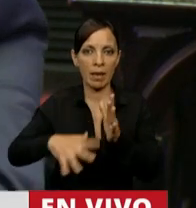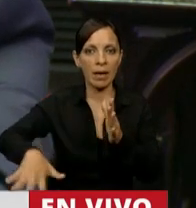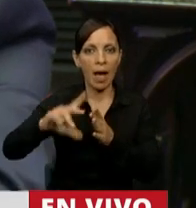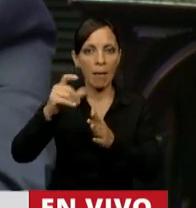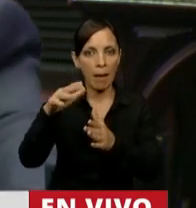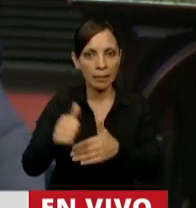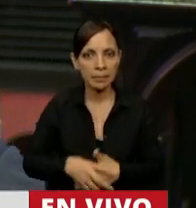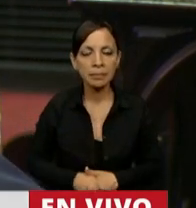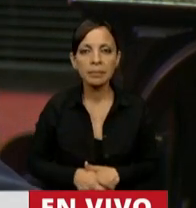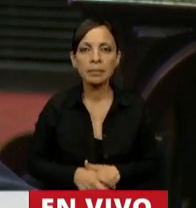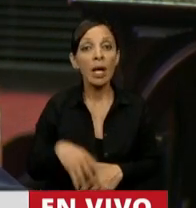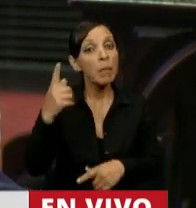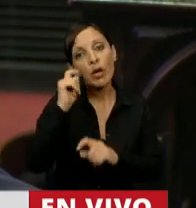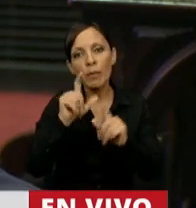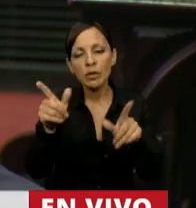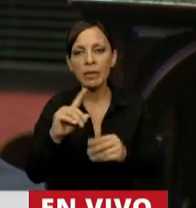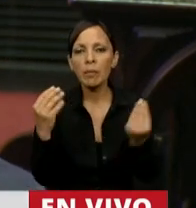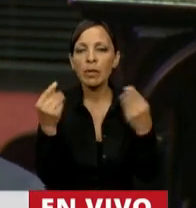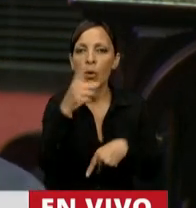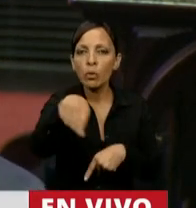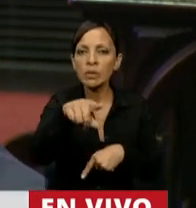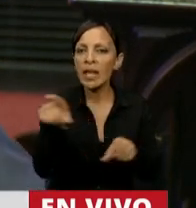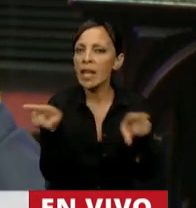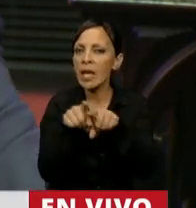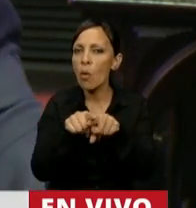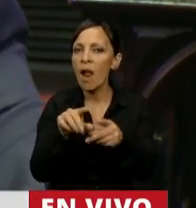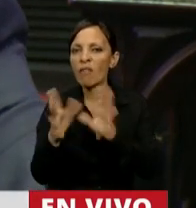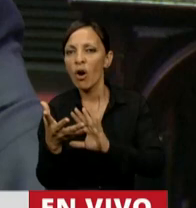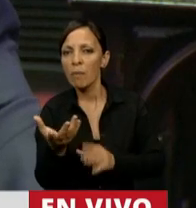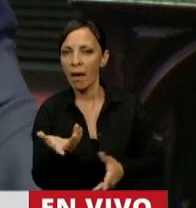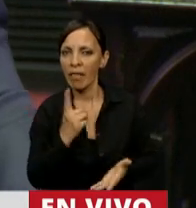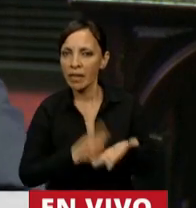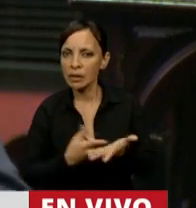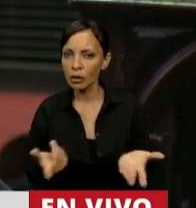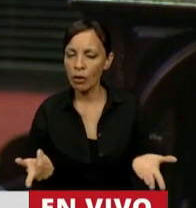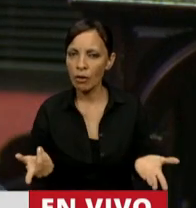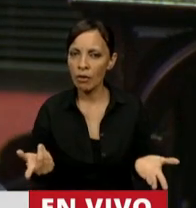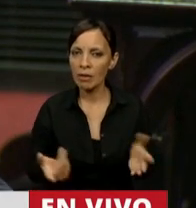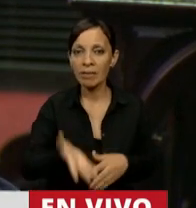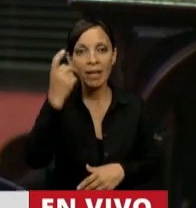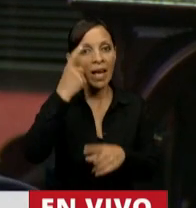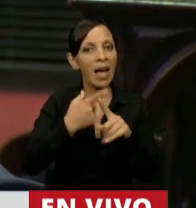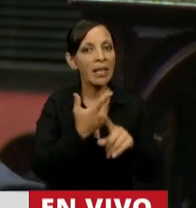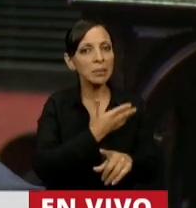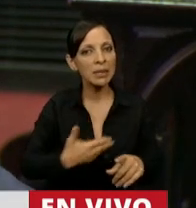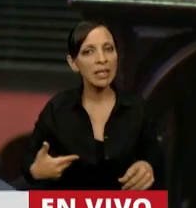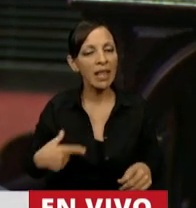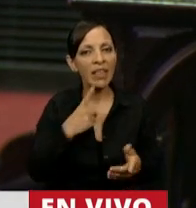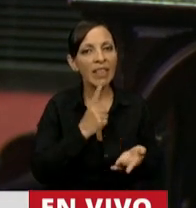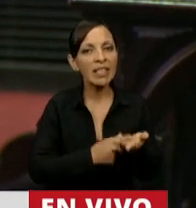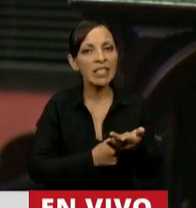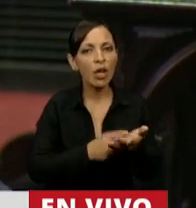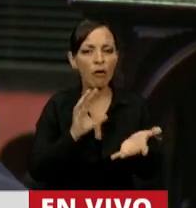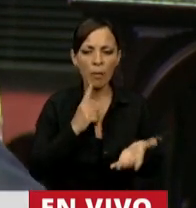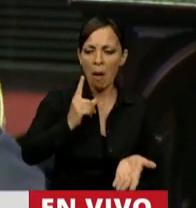necesitábamos. Pero no me sorprende porque tuvieron una actitud similar cuando la expresidenta de la Nación decidió de